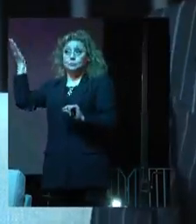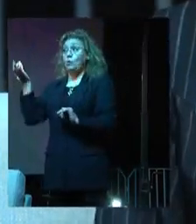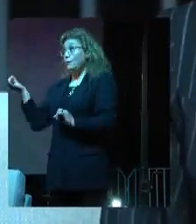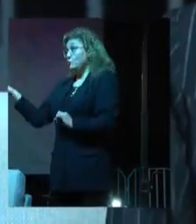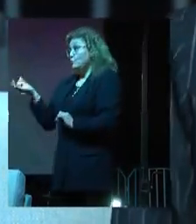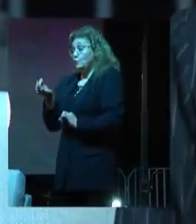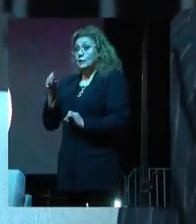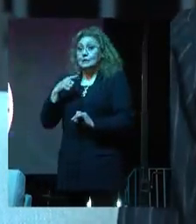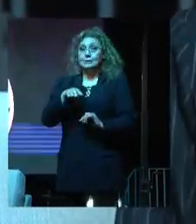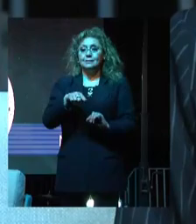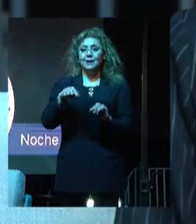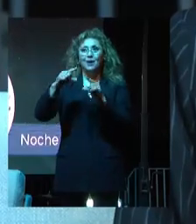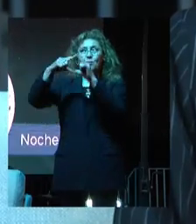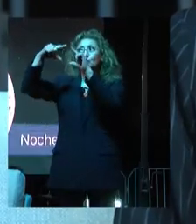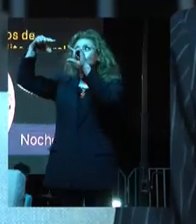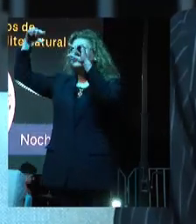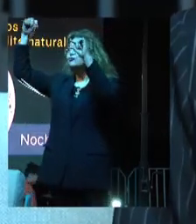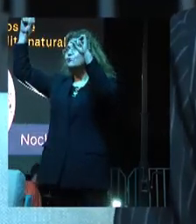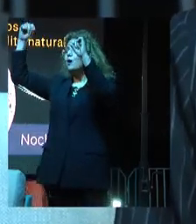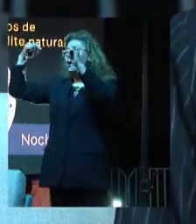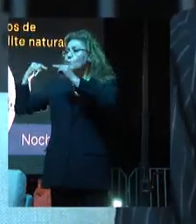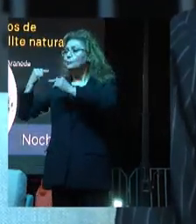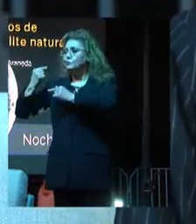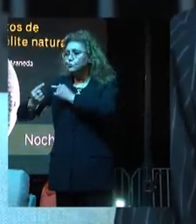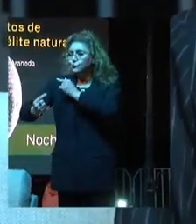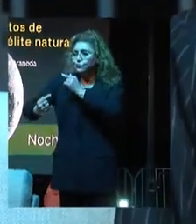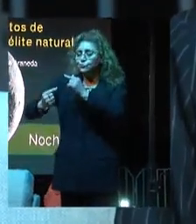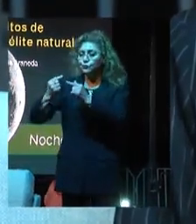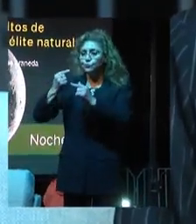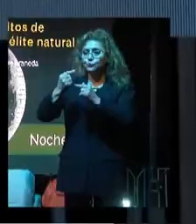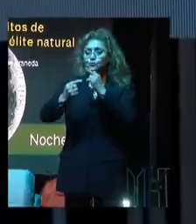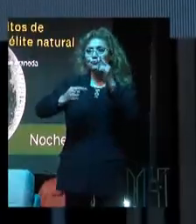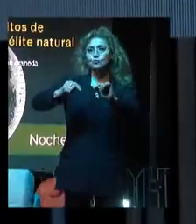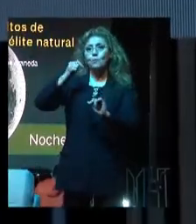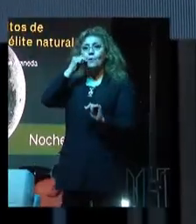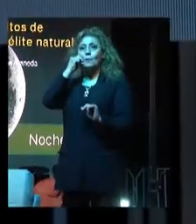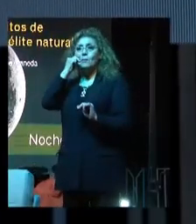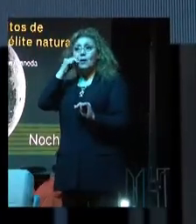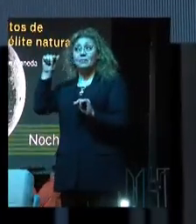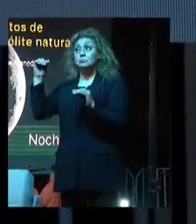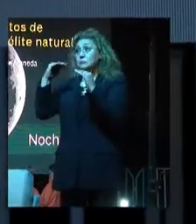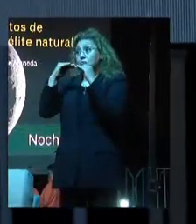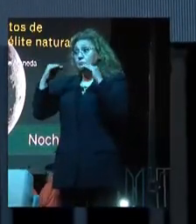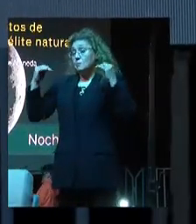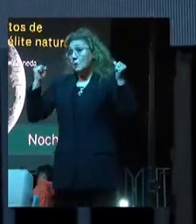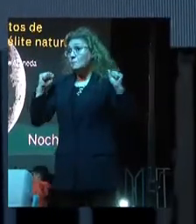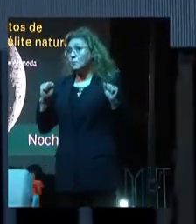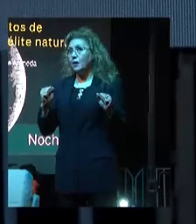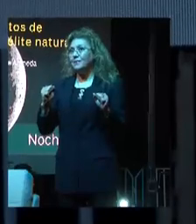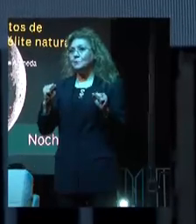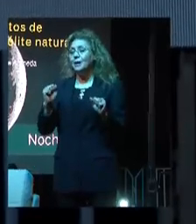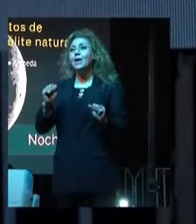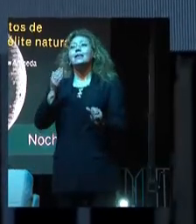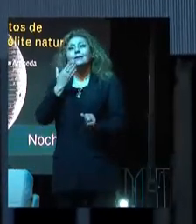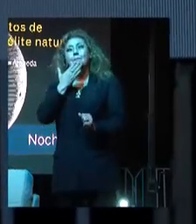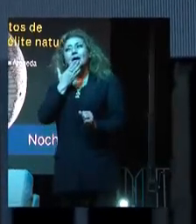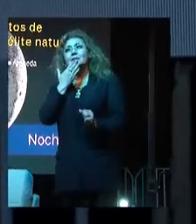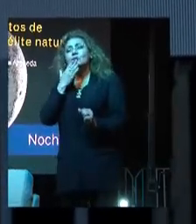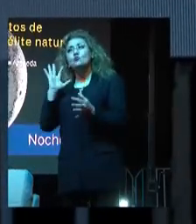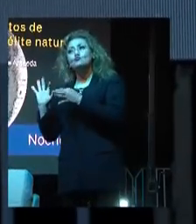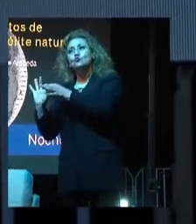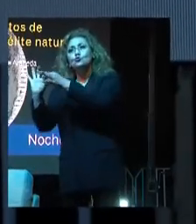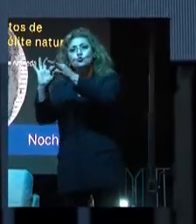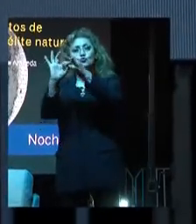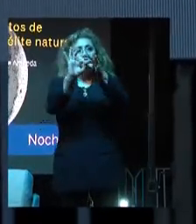libro, aparece en muchas civilizaciones. Y es súper transversal, pero también hay ciertas asociaciones con la luna que son